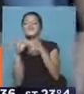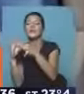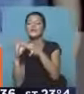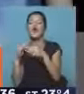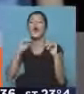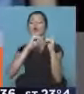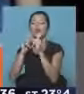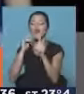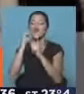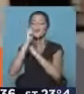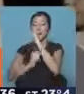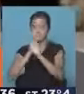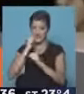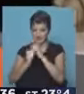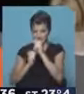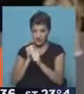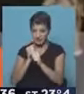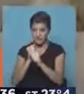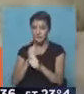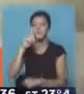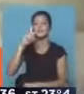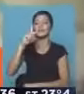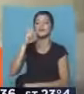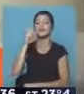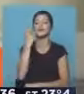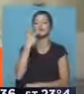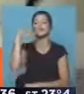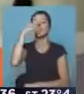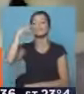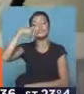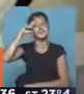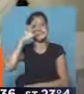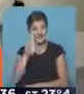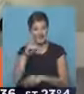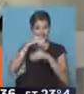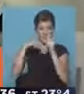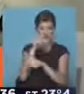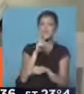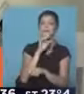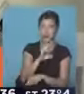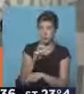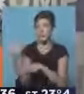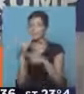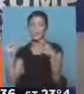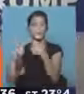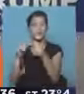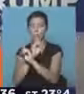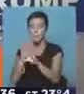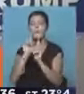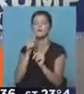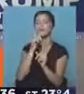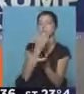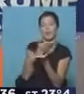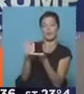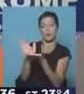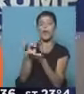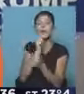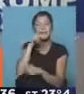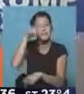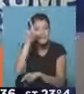joven o inmobiliario jared kushner yerno de trump de quien ya se vaticina que podría ser una de las figuras más